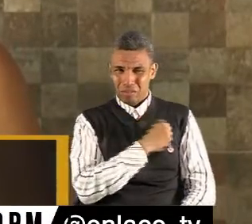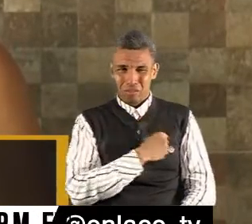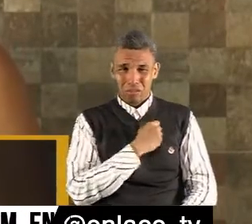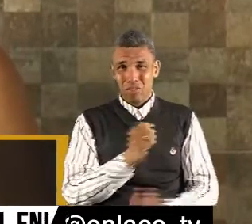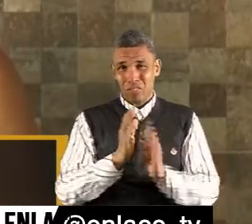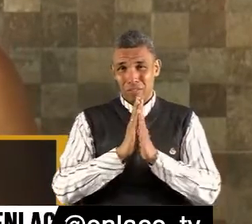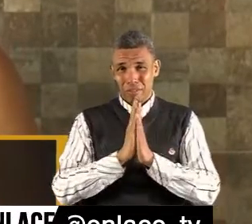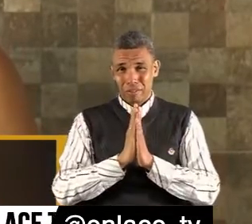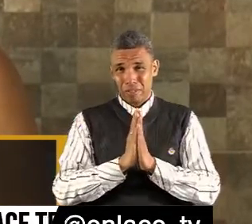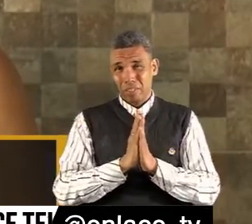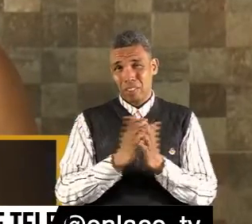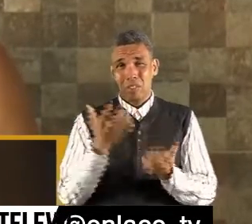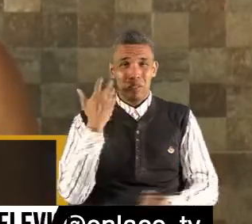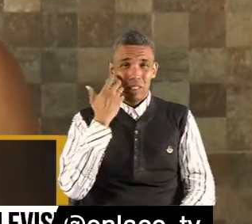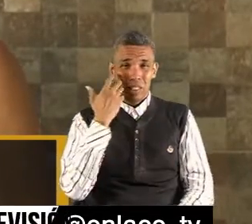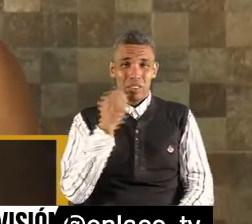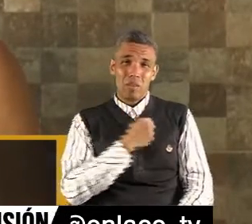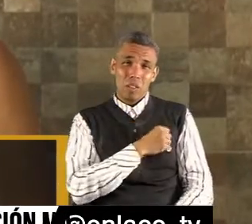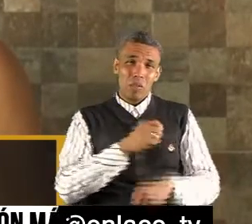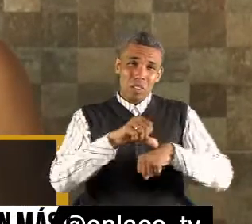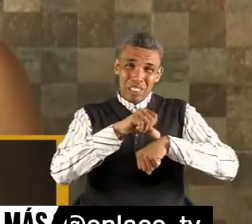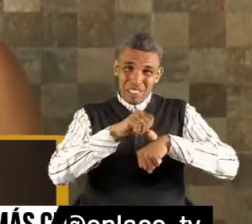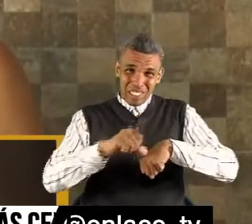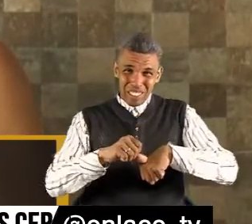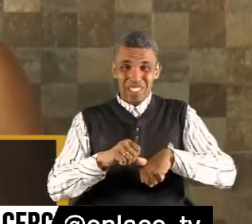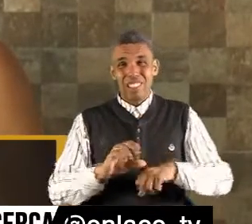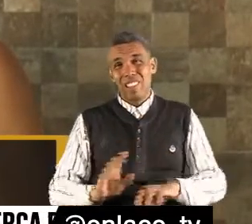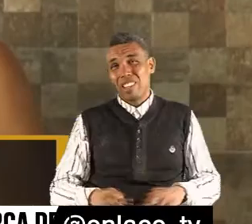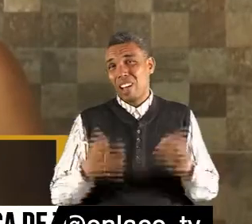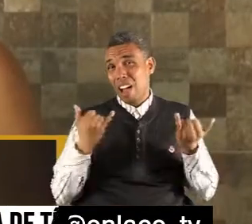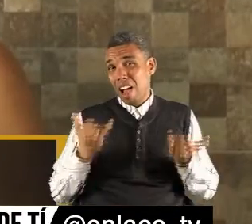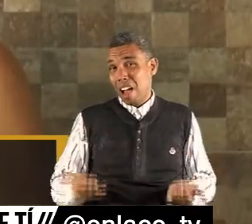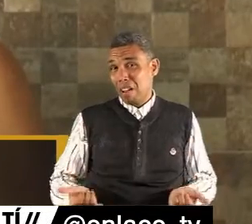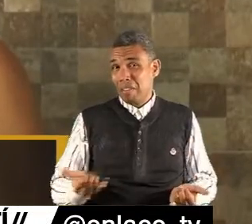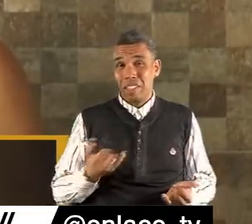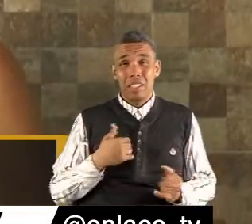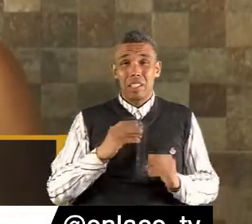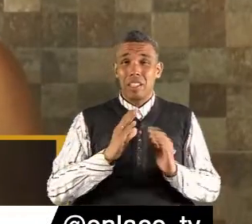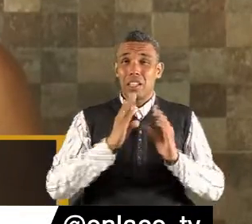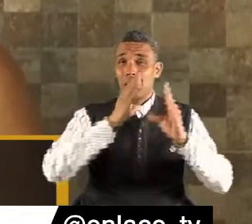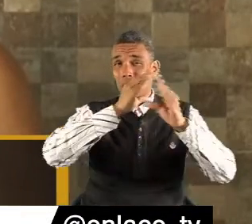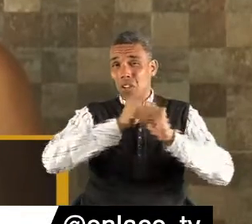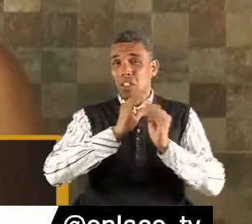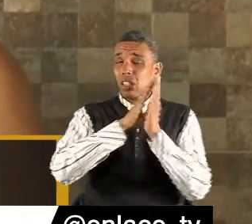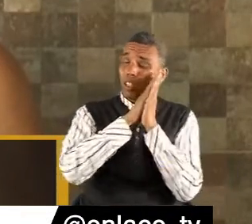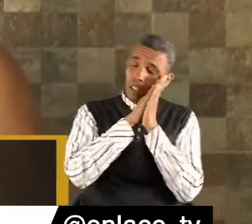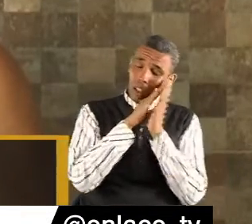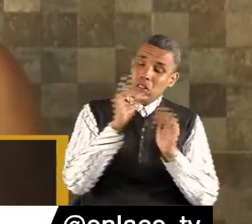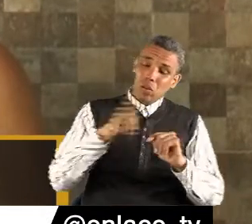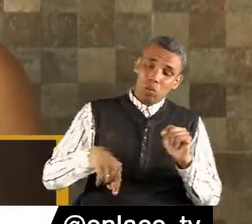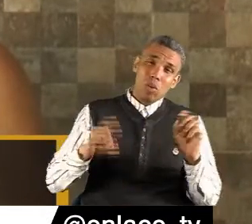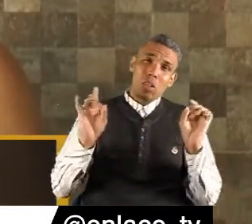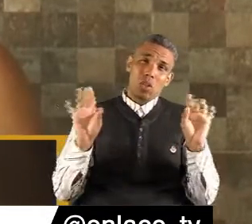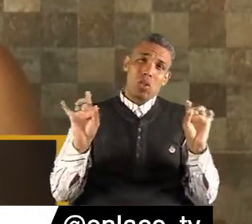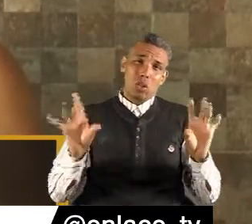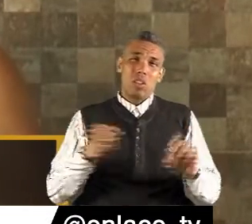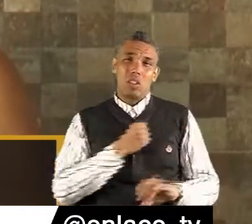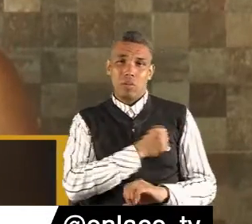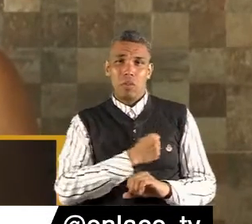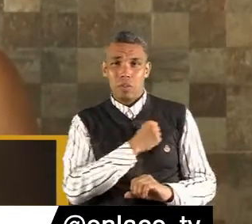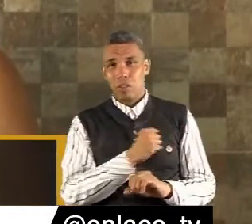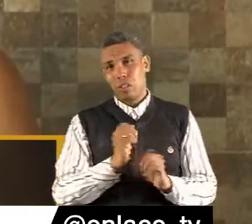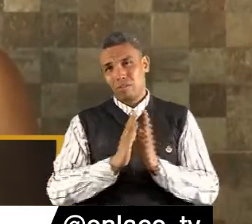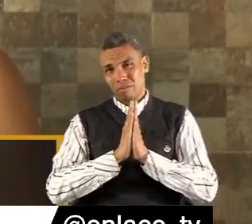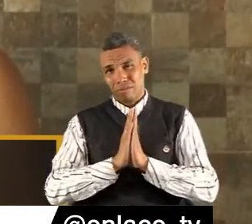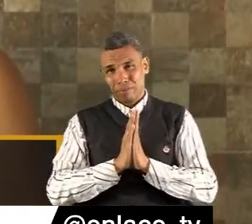yo me siento muy enferma, a veces no puedo dormir en las noches, que por favor que me respete, como le estoy diciendo,